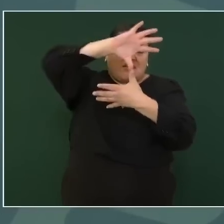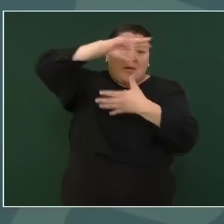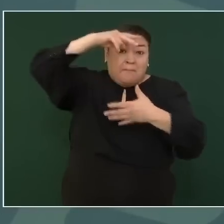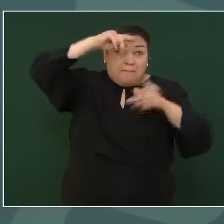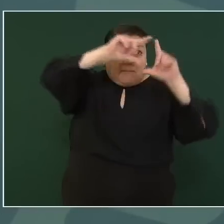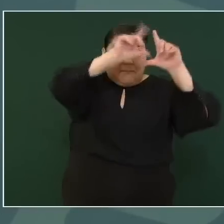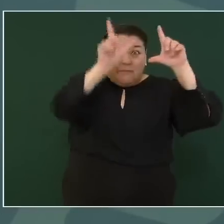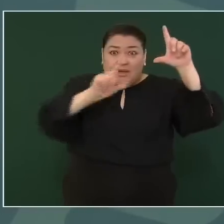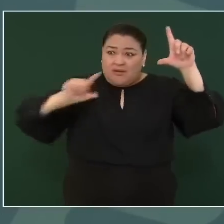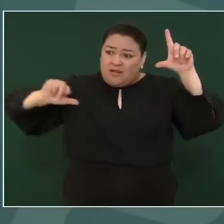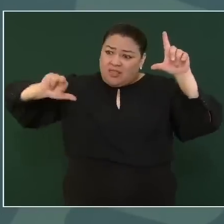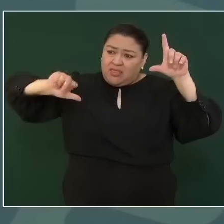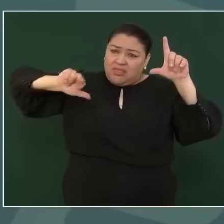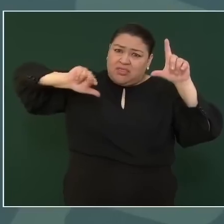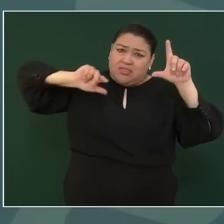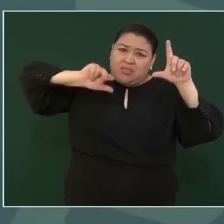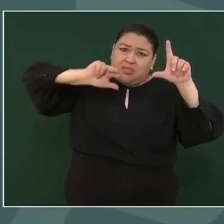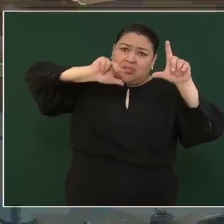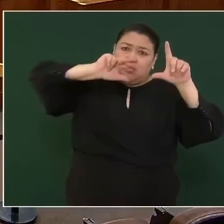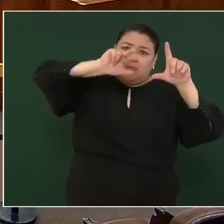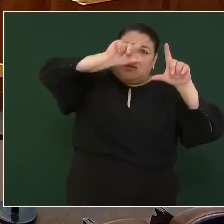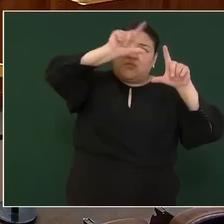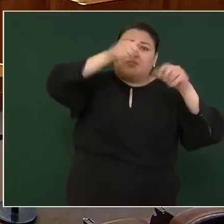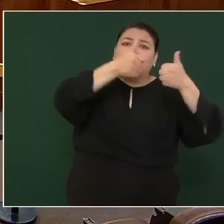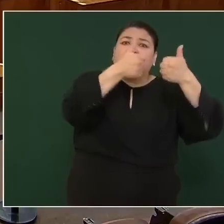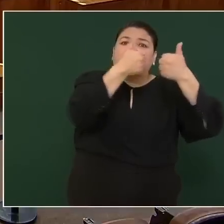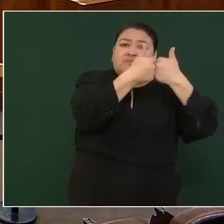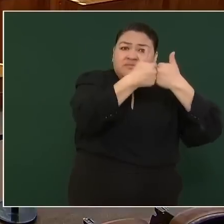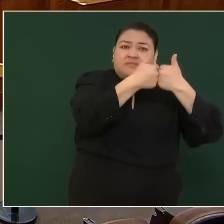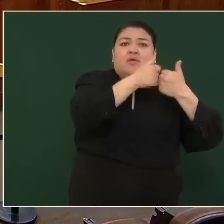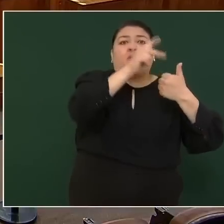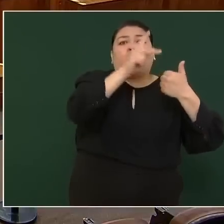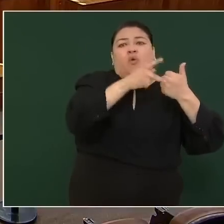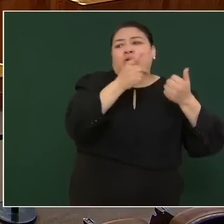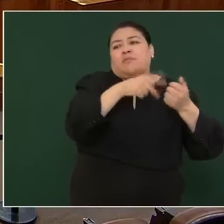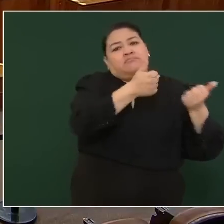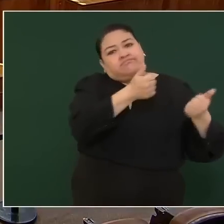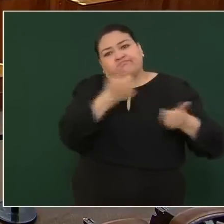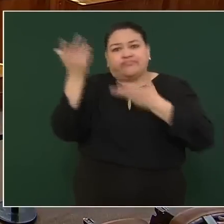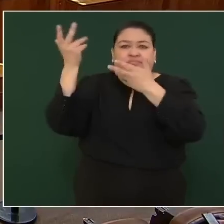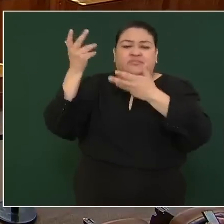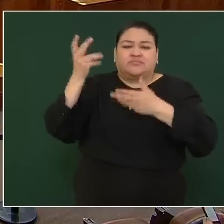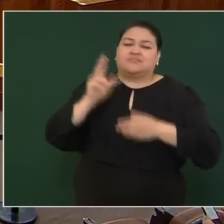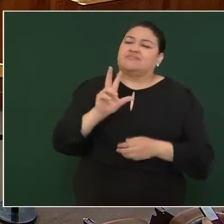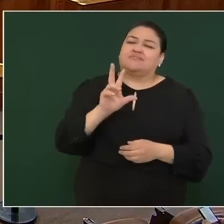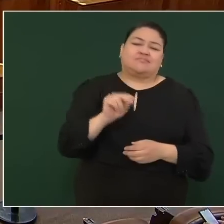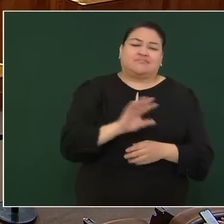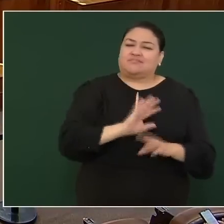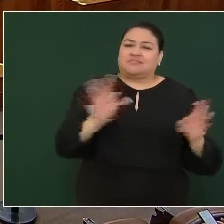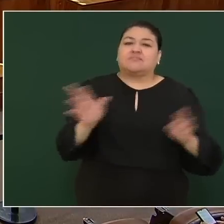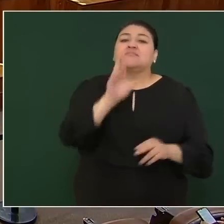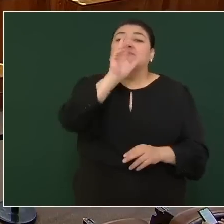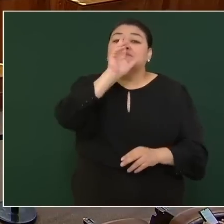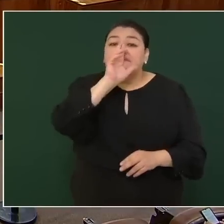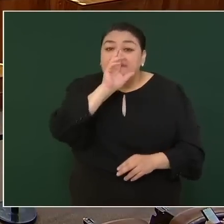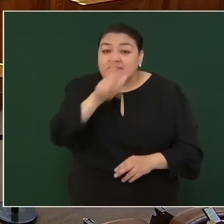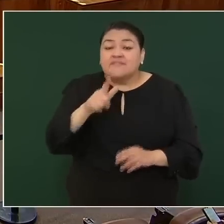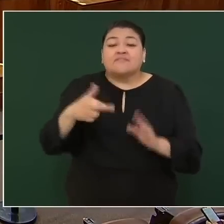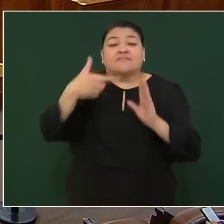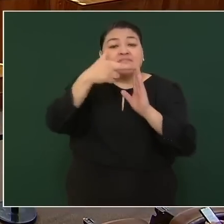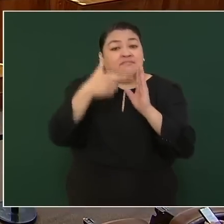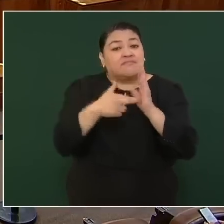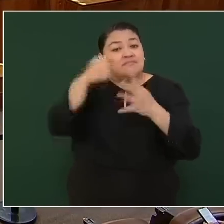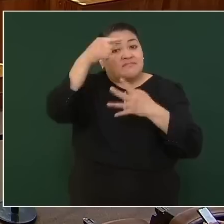los riesgos, llegar a Estados Unidos para que luego te repatrien o te manden a otro país. Entonces, hay una fórmula que